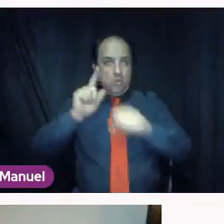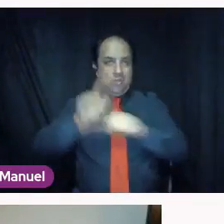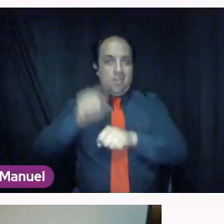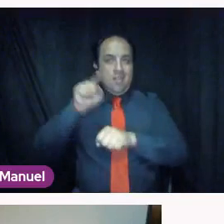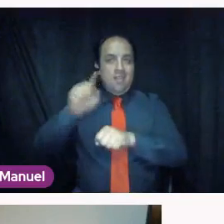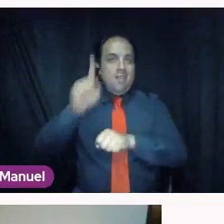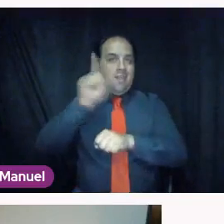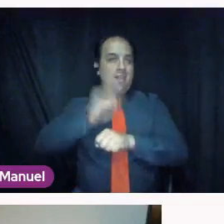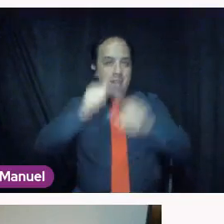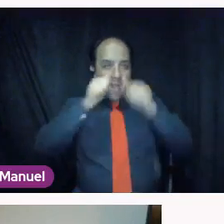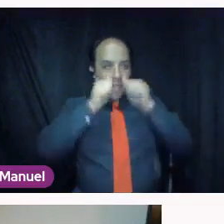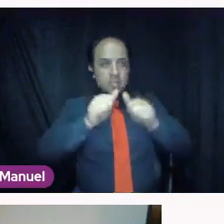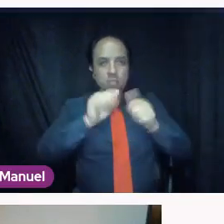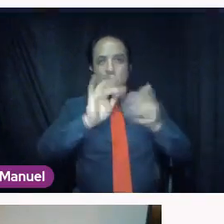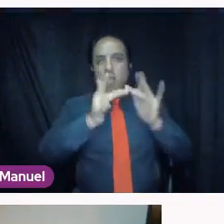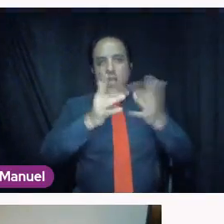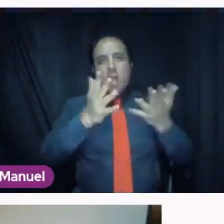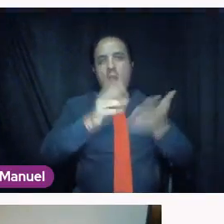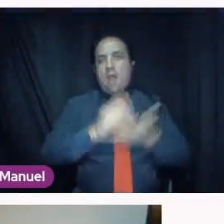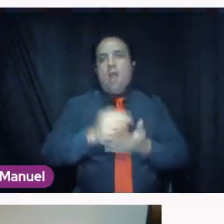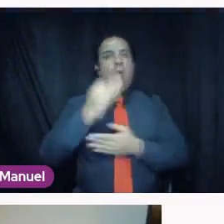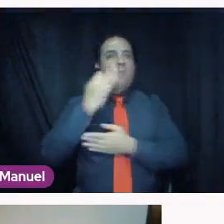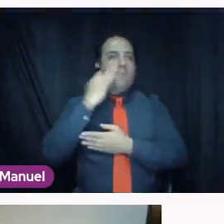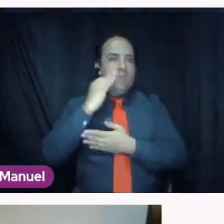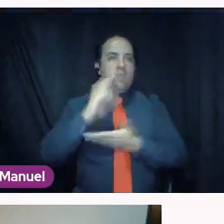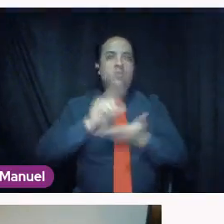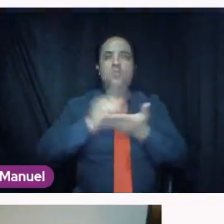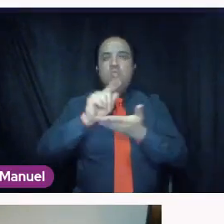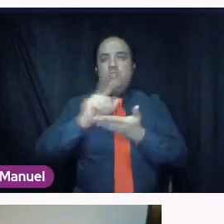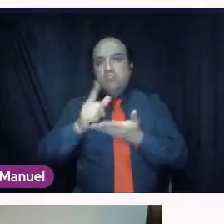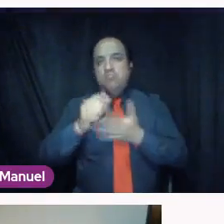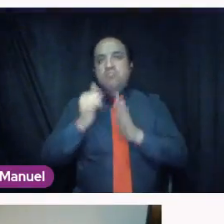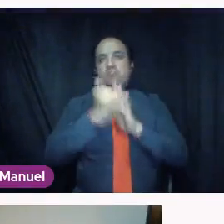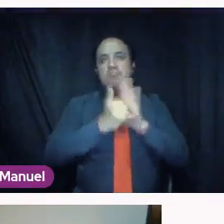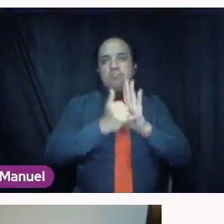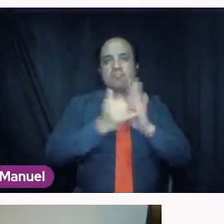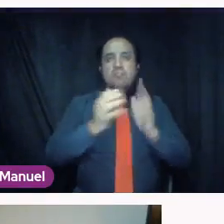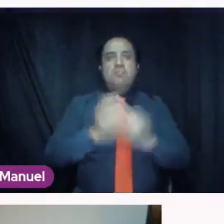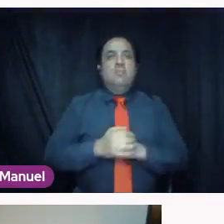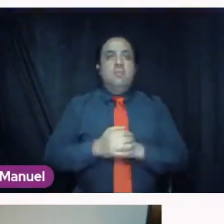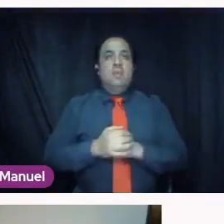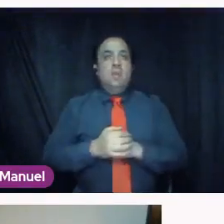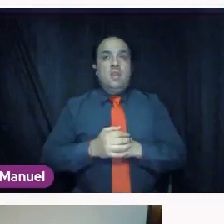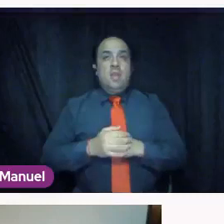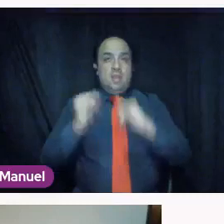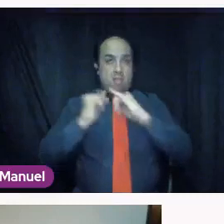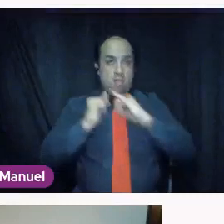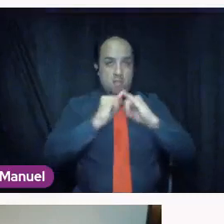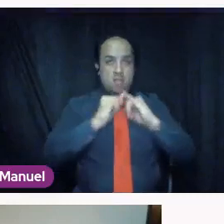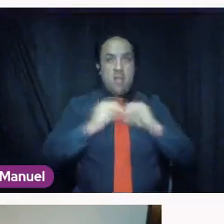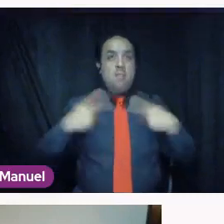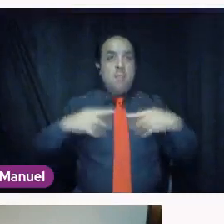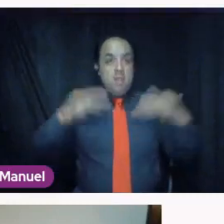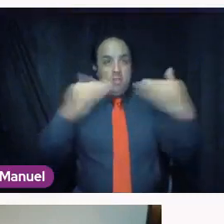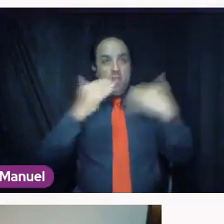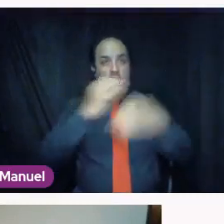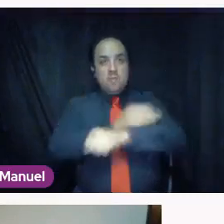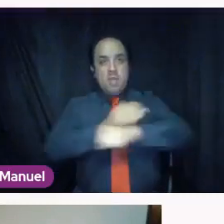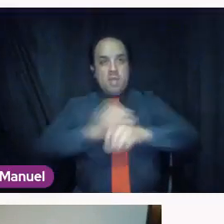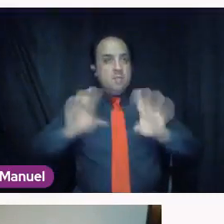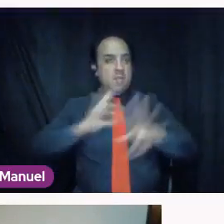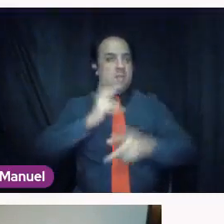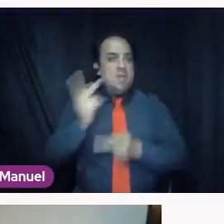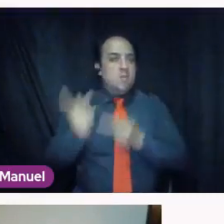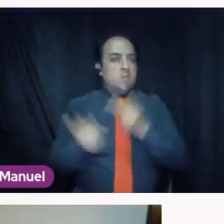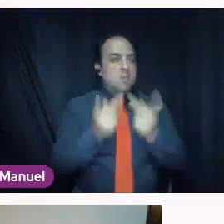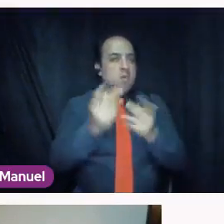pendiente de las redes sociales institucionales, porque, bueno, pues a la audiencia que amablemente nos acompaña, si tienen alguna pregunta, algo